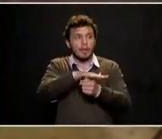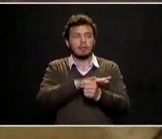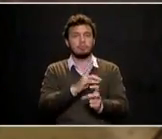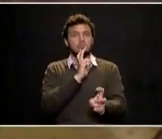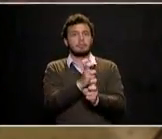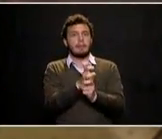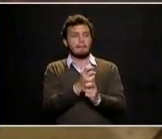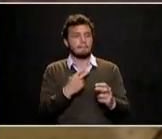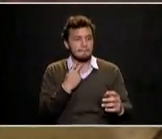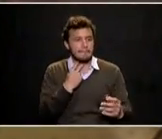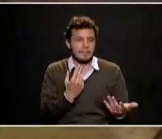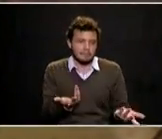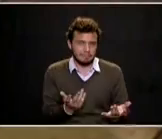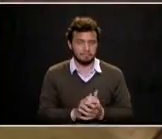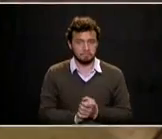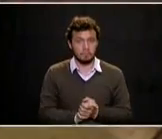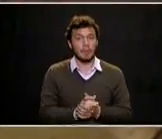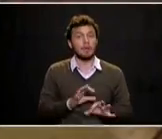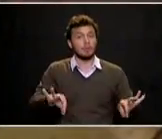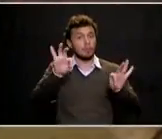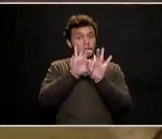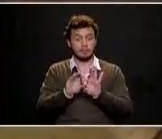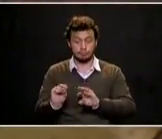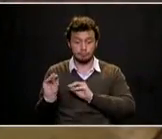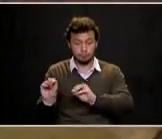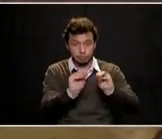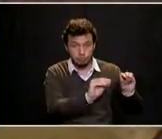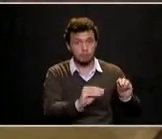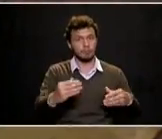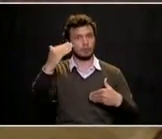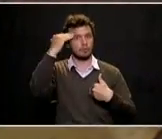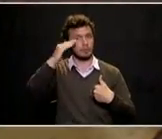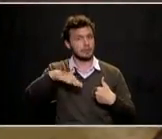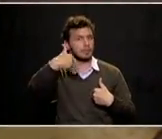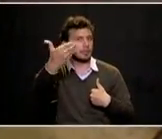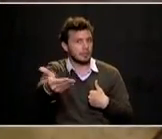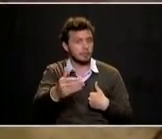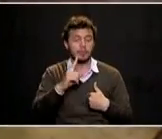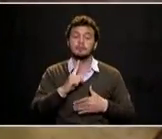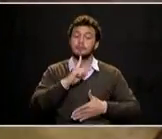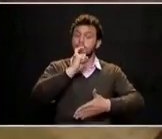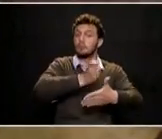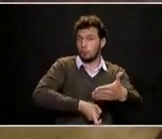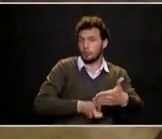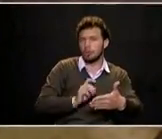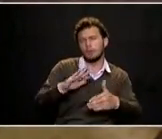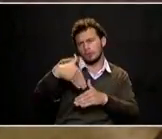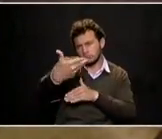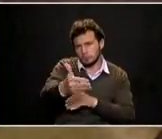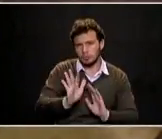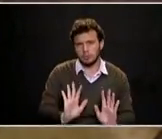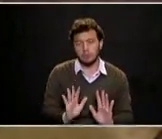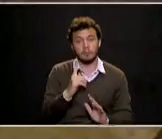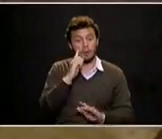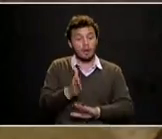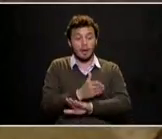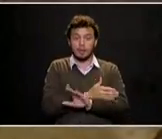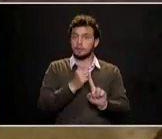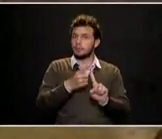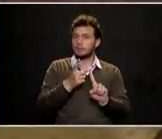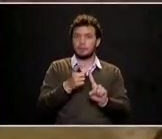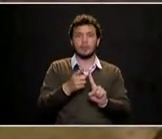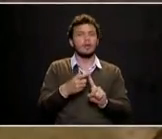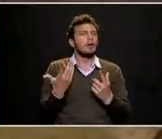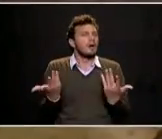primero educación, conciencia, después sanción, después de un tiempo. Pero adicionalmente tenemos que ir trabajando en parqueaderos